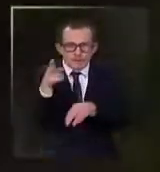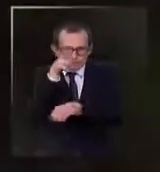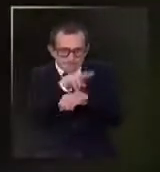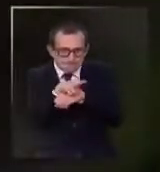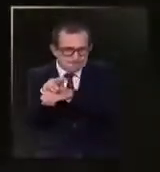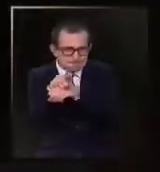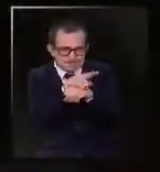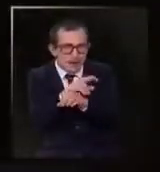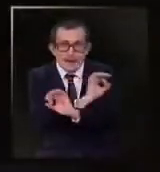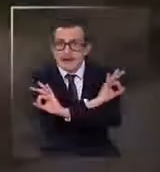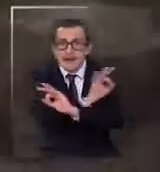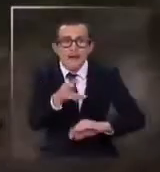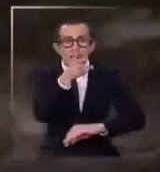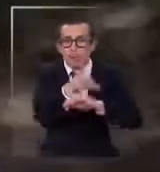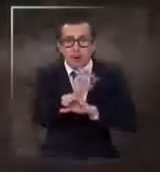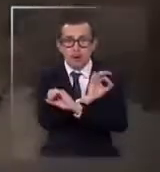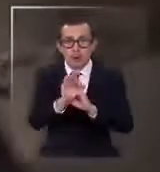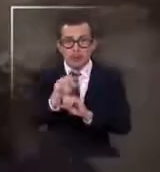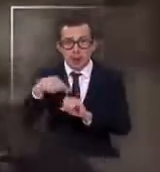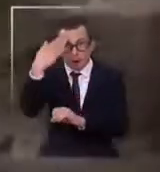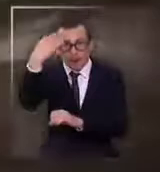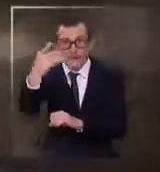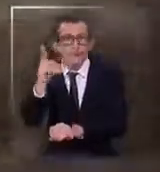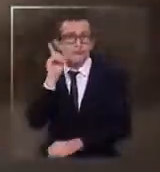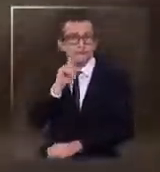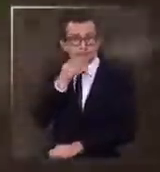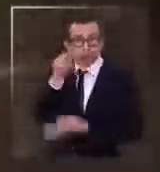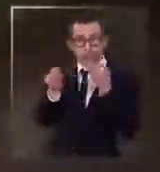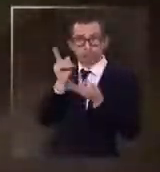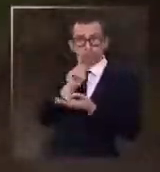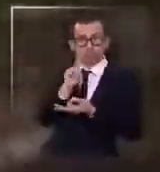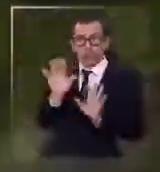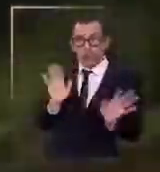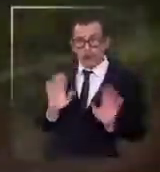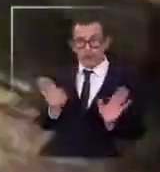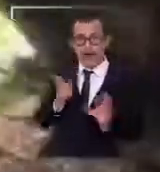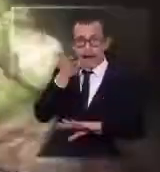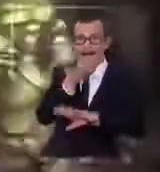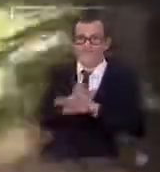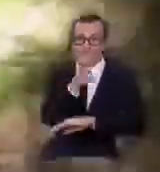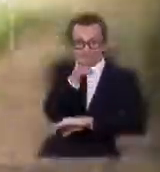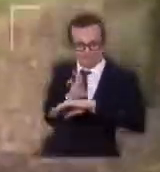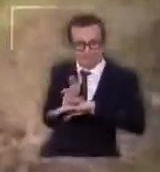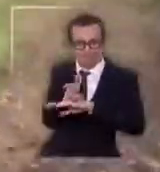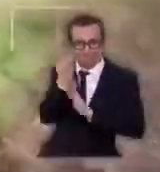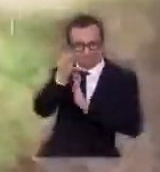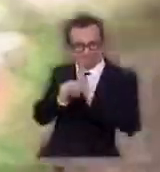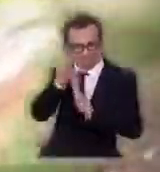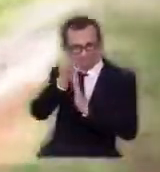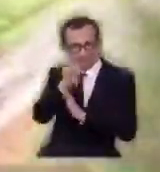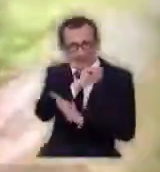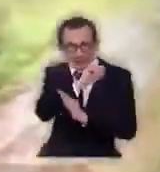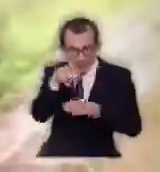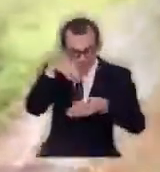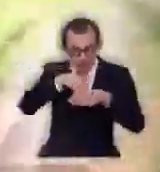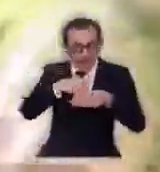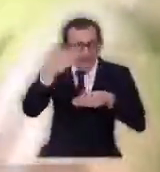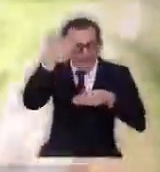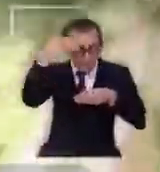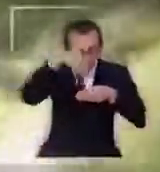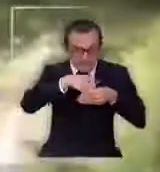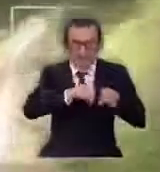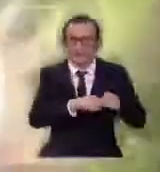que nada fue grabado, al día siguiente lo desmintieron, sí habían imágenes. Luego que la tarjeta de memoria de la cámara